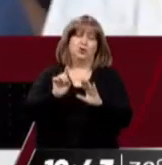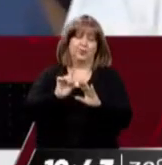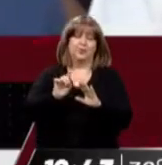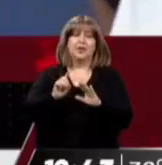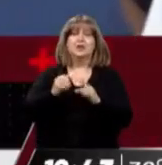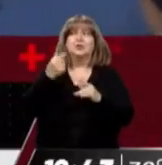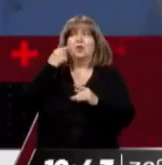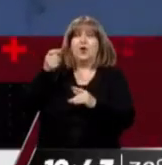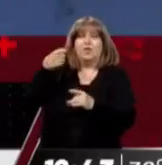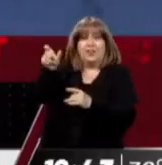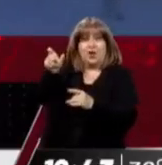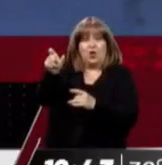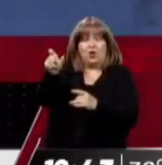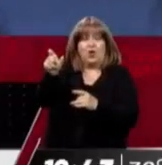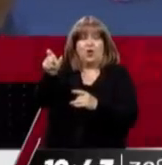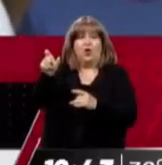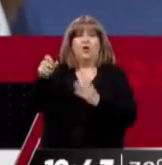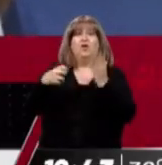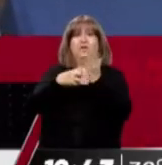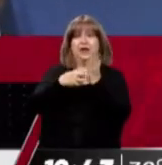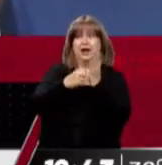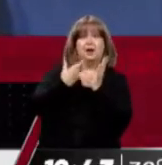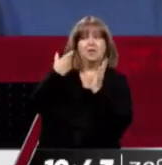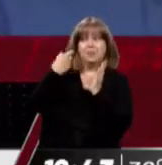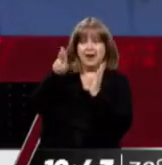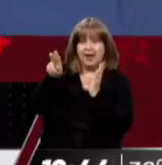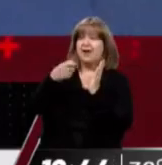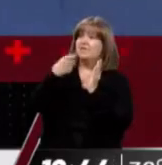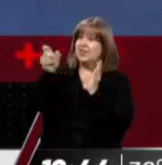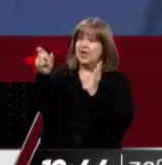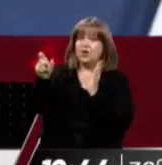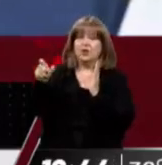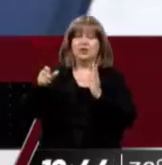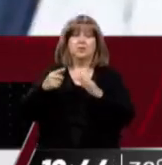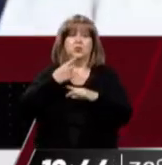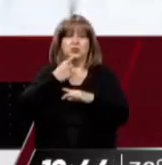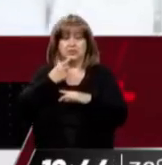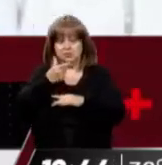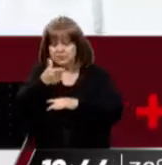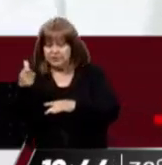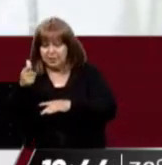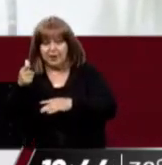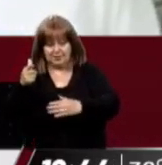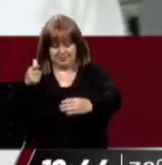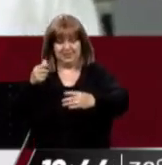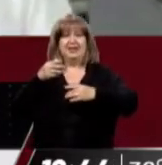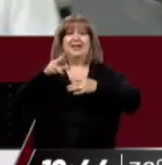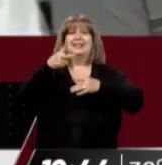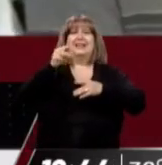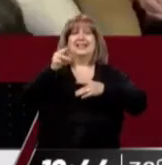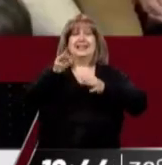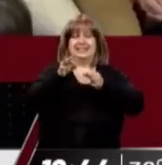sea, se lo ve en las imágenes, donde cuando el fiscal bien le muestra y se ubica a menos de, me parece, no sé, 20, 30 centímetros, ¿no? O